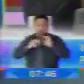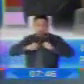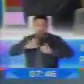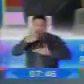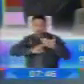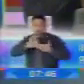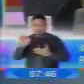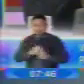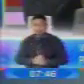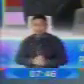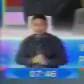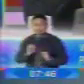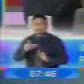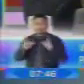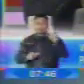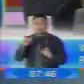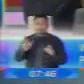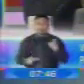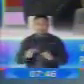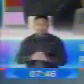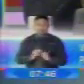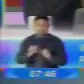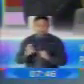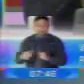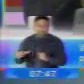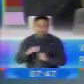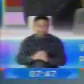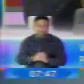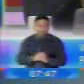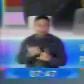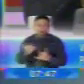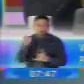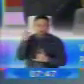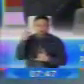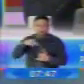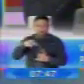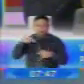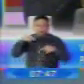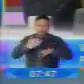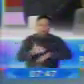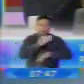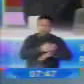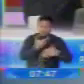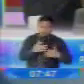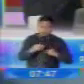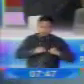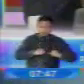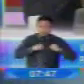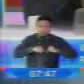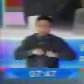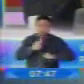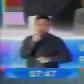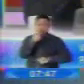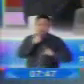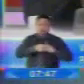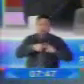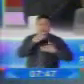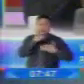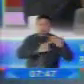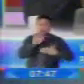aprobado. Hay gente que no tiene presente que esto ya lo trabajamos nosotros y que está desde hace un mes